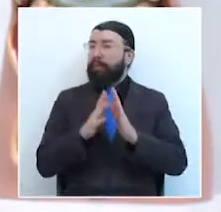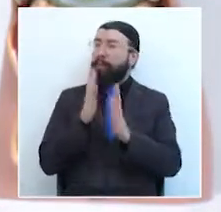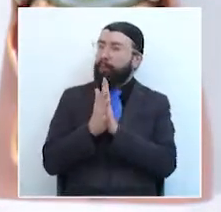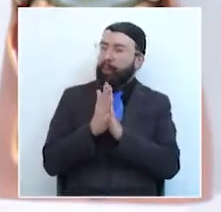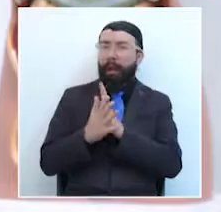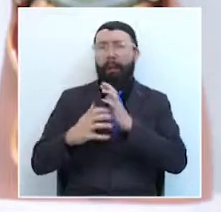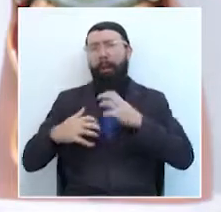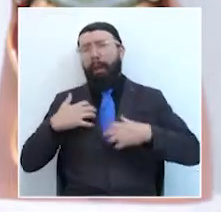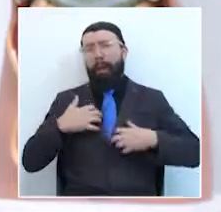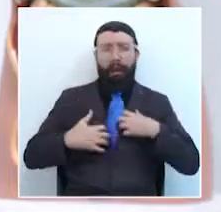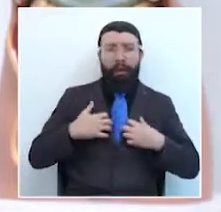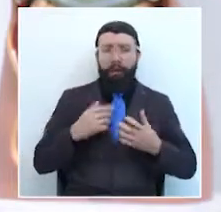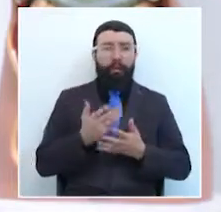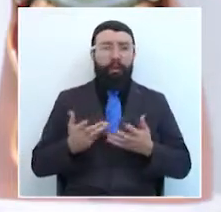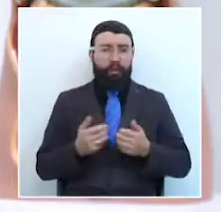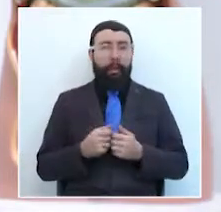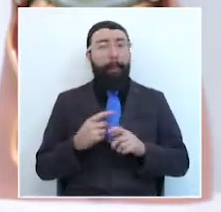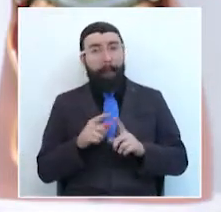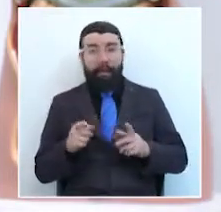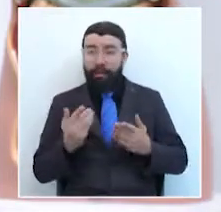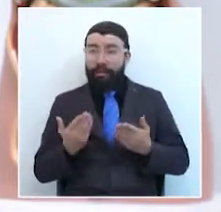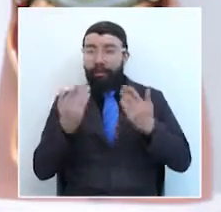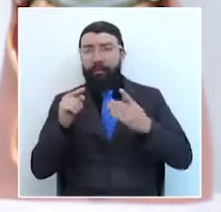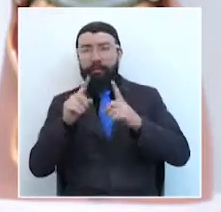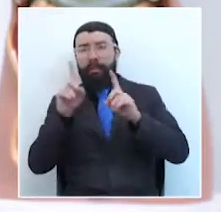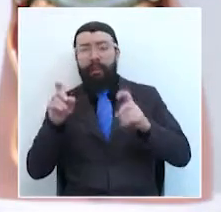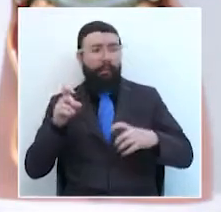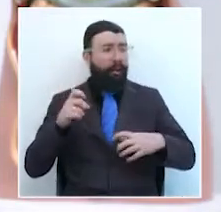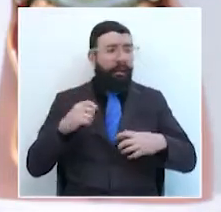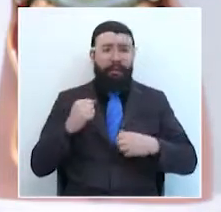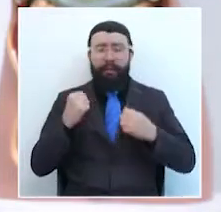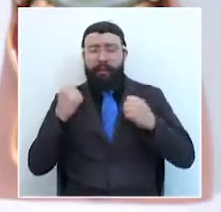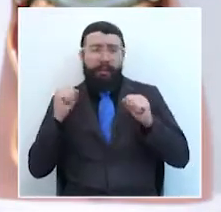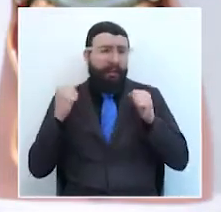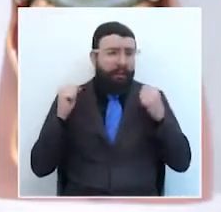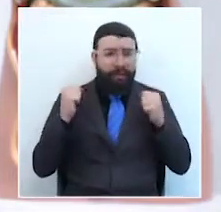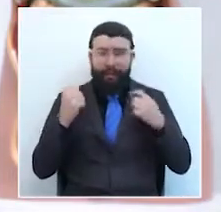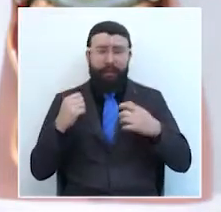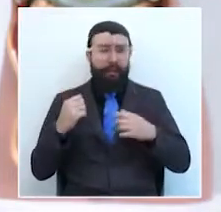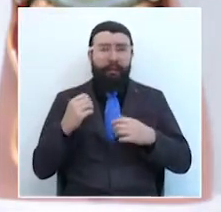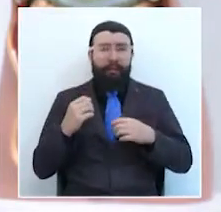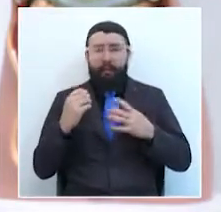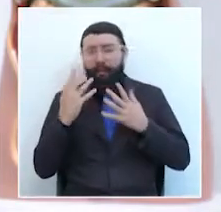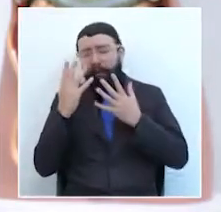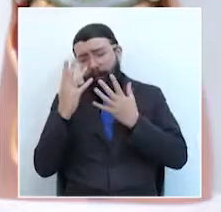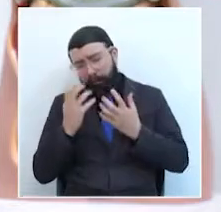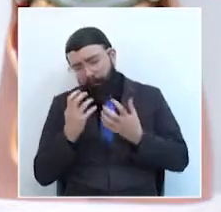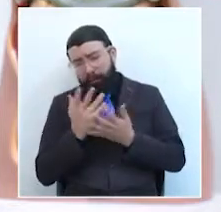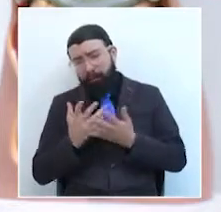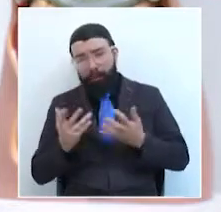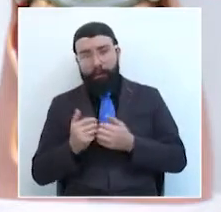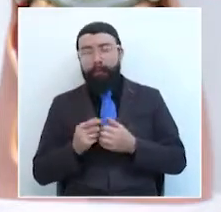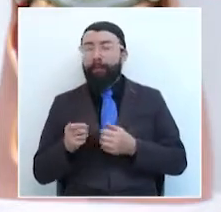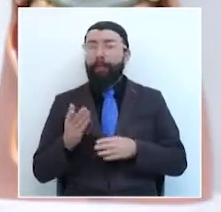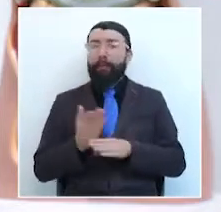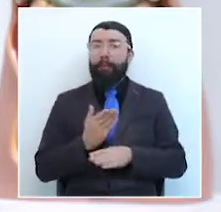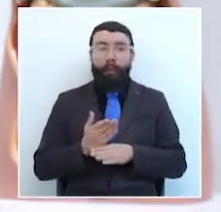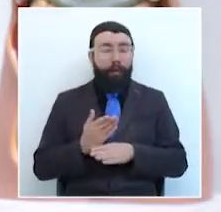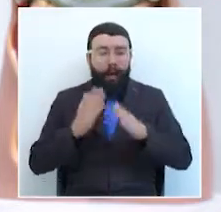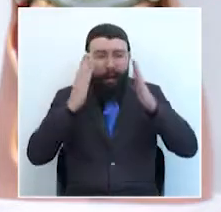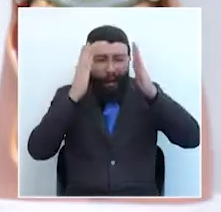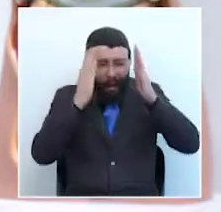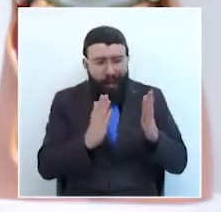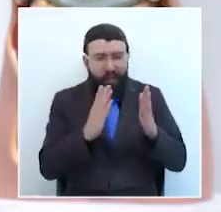pero realmente sirve para el tema de ansiedad de depresión para problemas de concentración y de atención